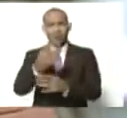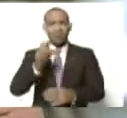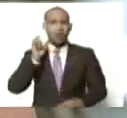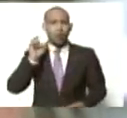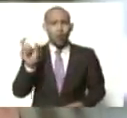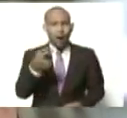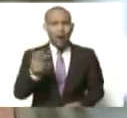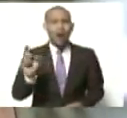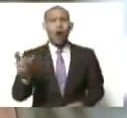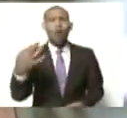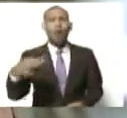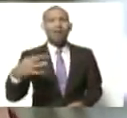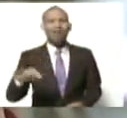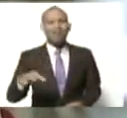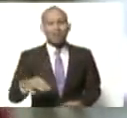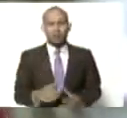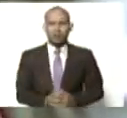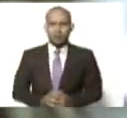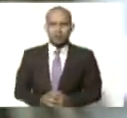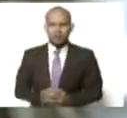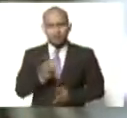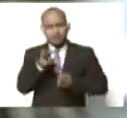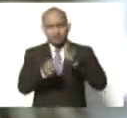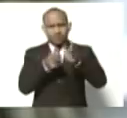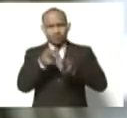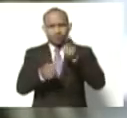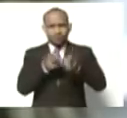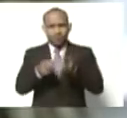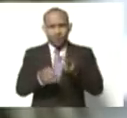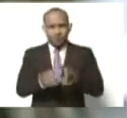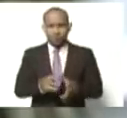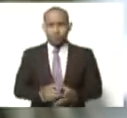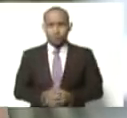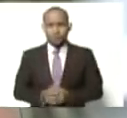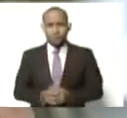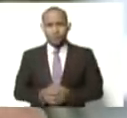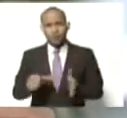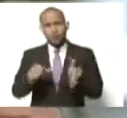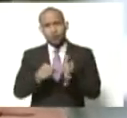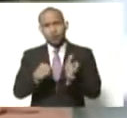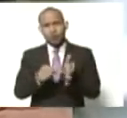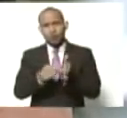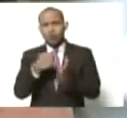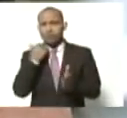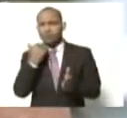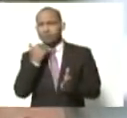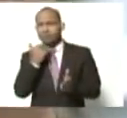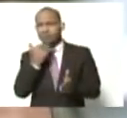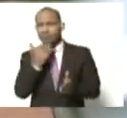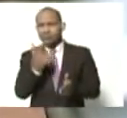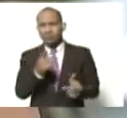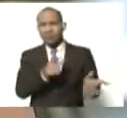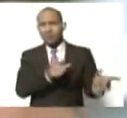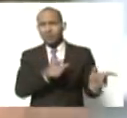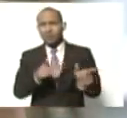Guarena-Guatire, presidente. El tren de Guarena-Guatire, donde ya ahí, presidente, cumplí con